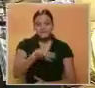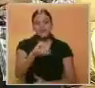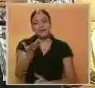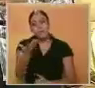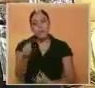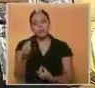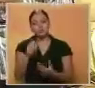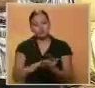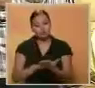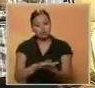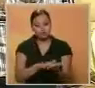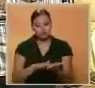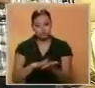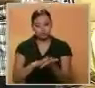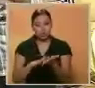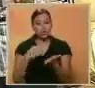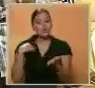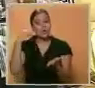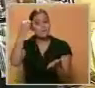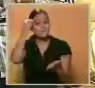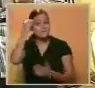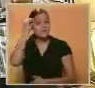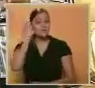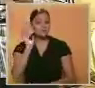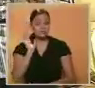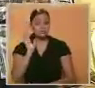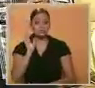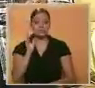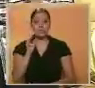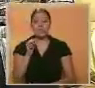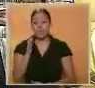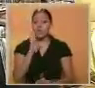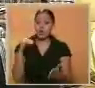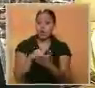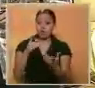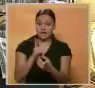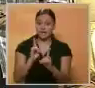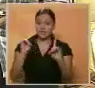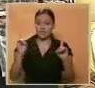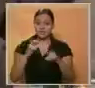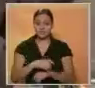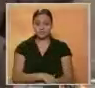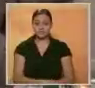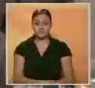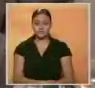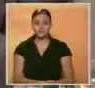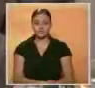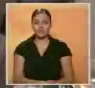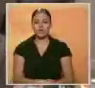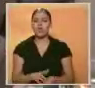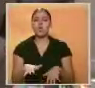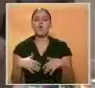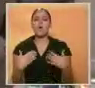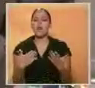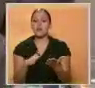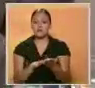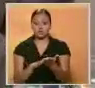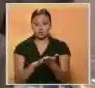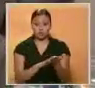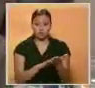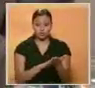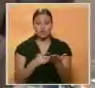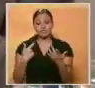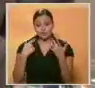solución para salir de lo que él cree es una amenaza contra la democracia. ¿Cuál es la solución? Yo la